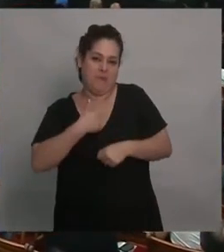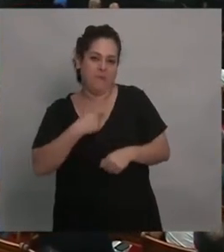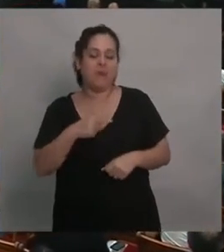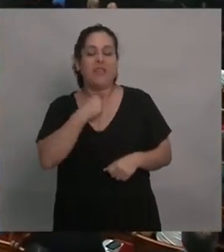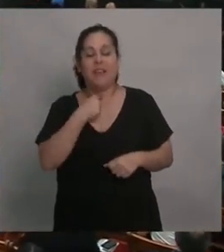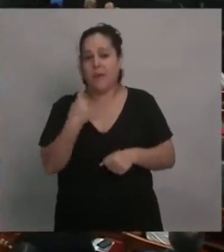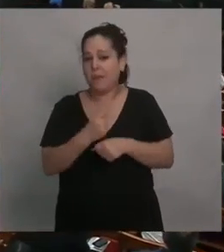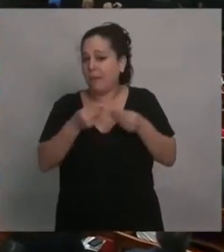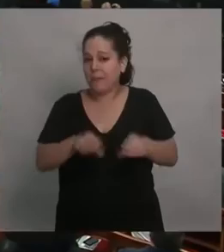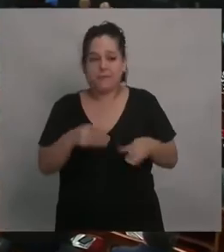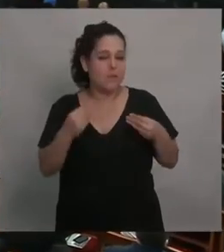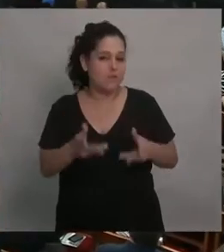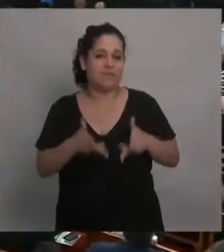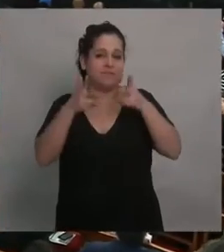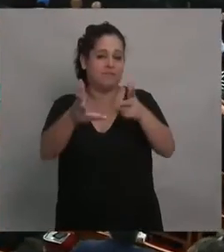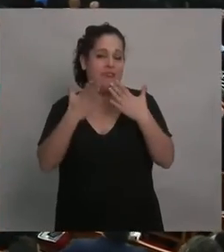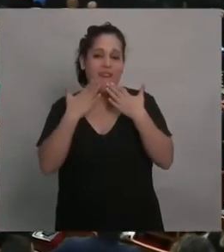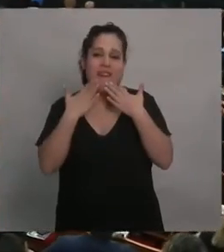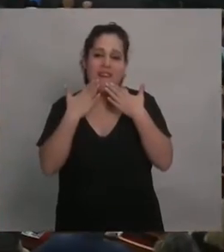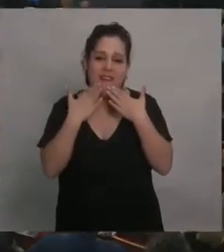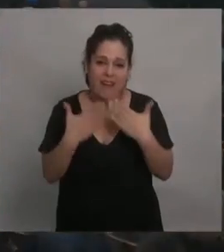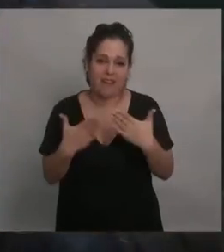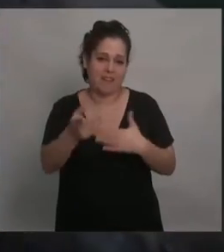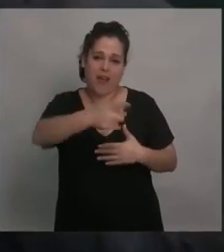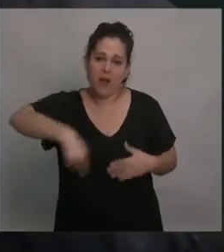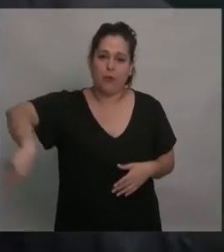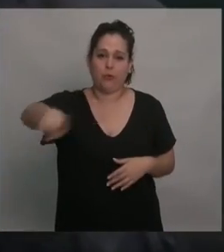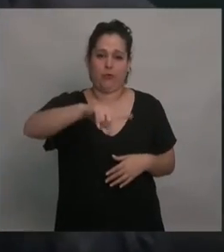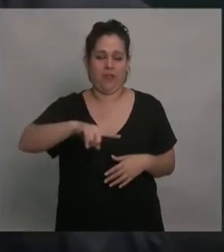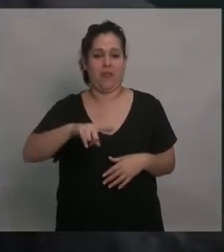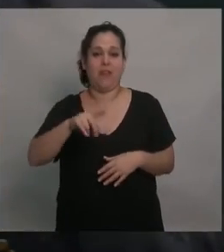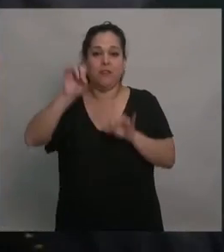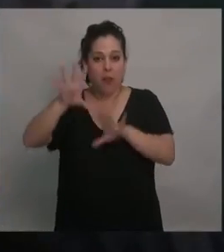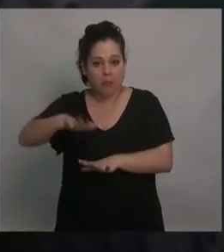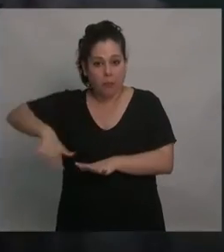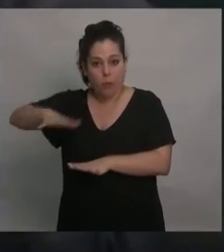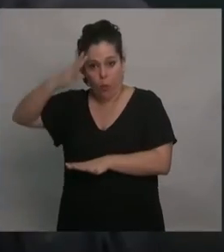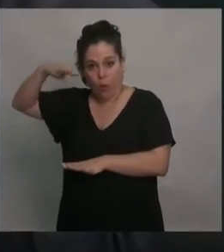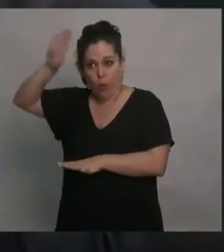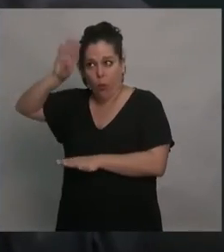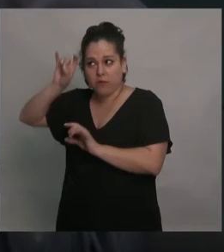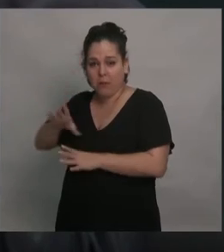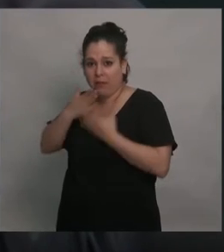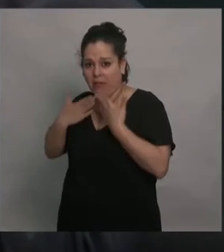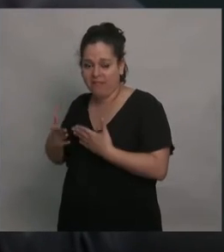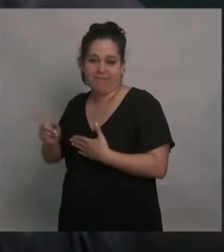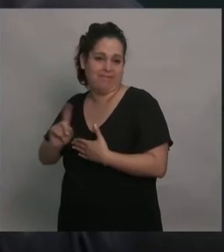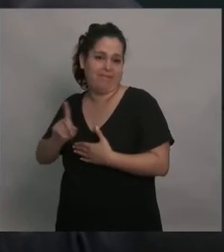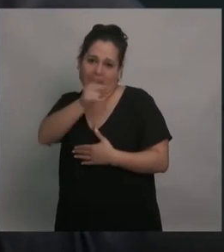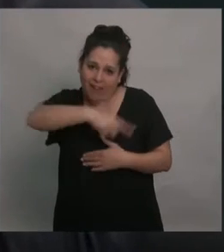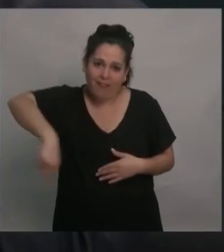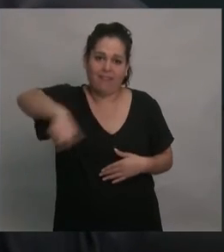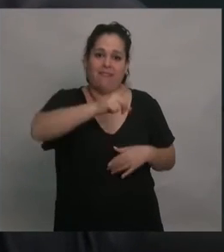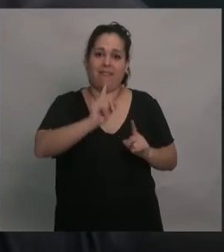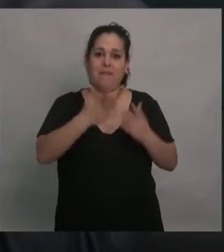las gracias a ustedes. Por darle las gracias a no solamente al pueblo cubano, a todos los que estamos aquí, a la hermandad de ustedes.